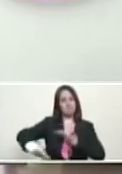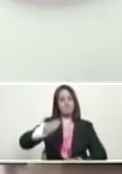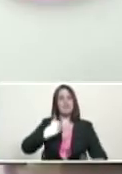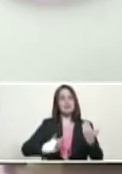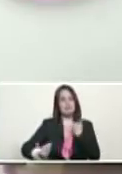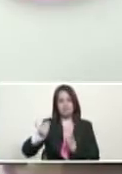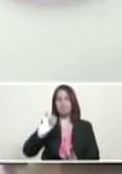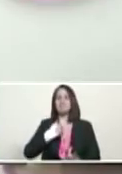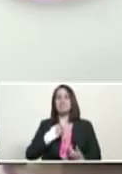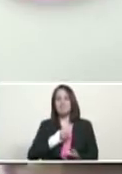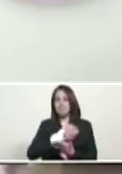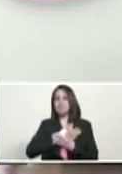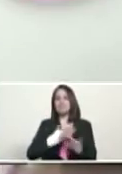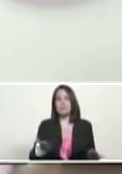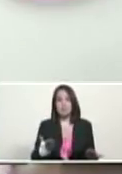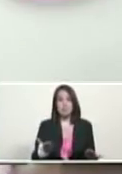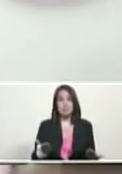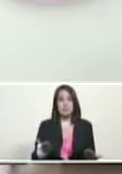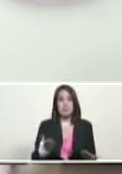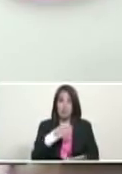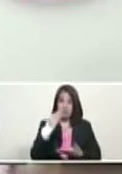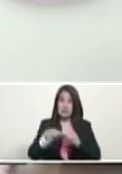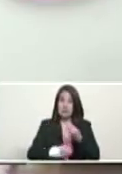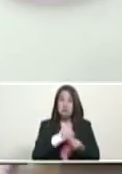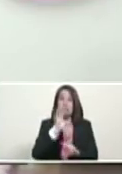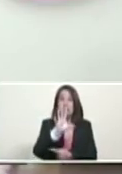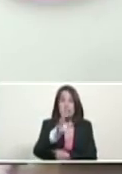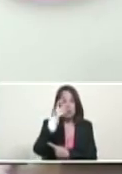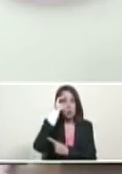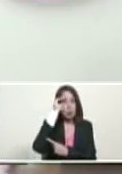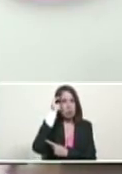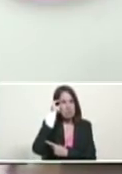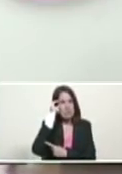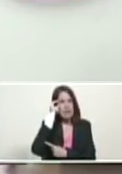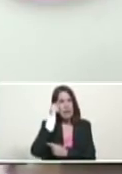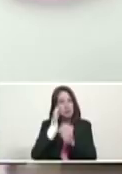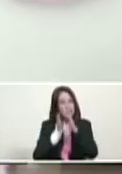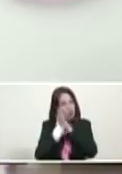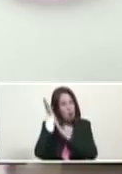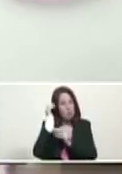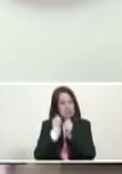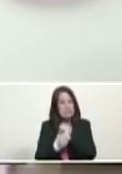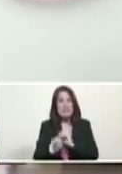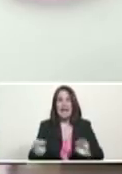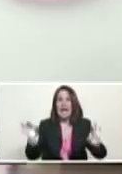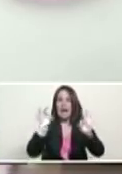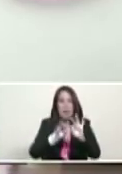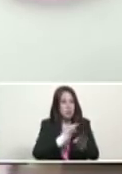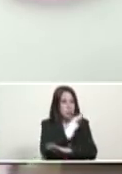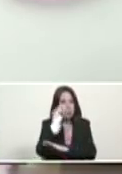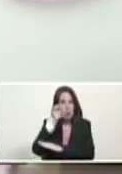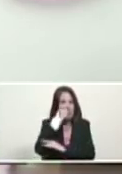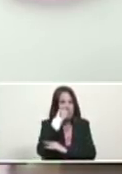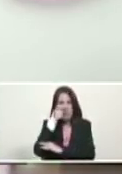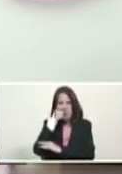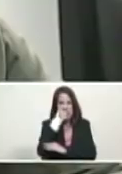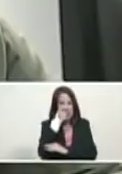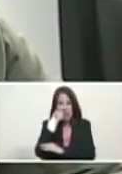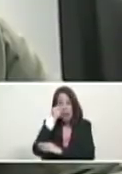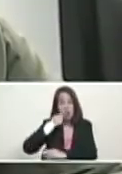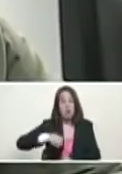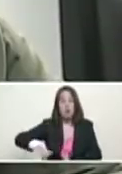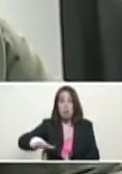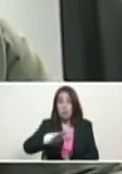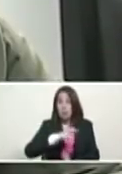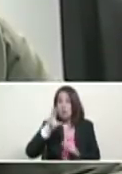sacrificio, que lo llevó en estos 5 días a no dormir ni una hora para proteger al pueblo. Nunca